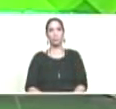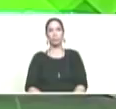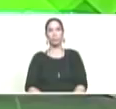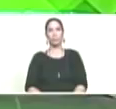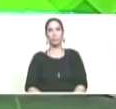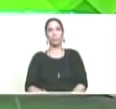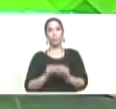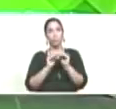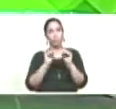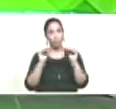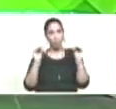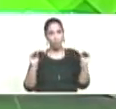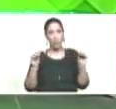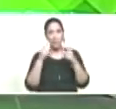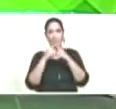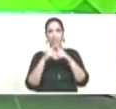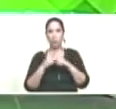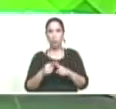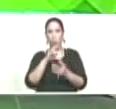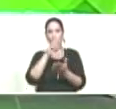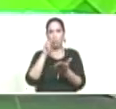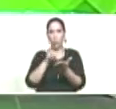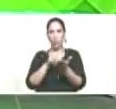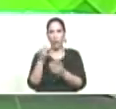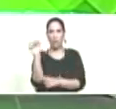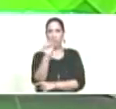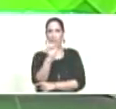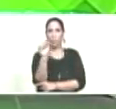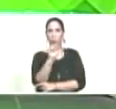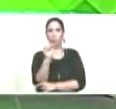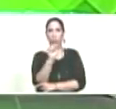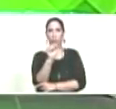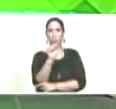Yo he llamado a un censo nacional del transporte.